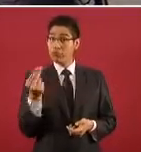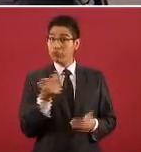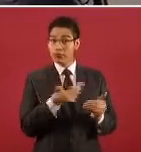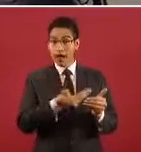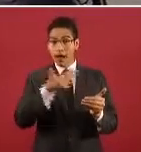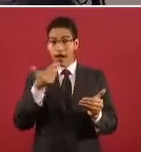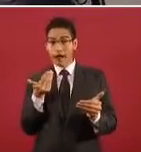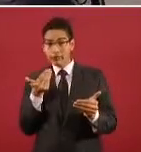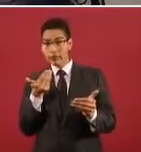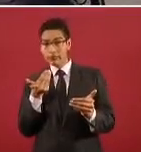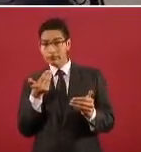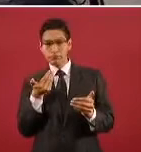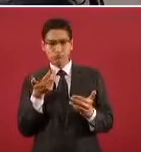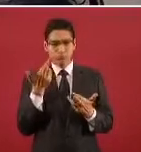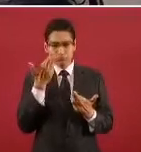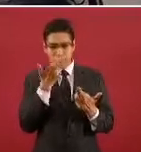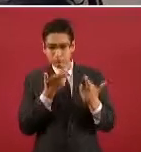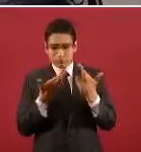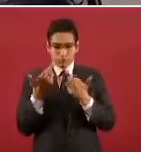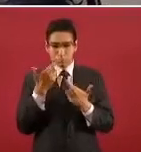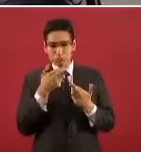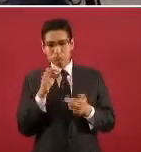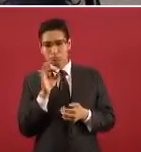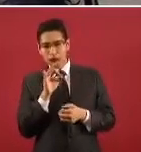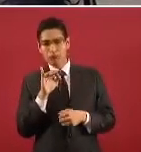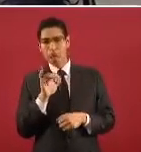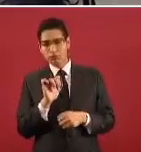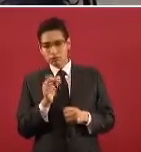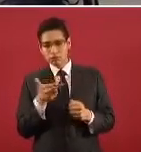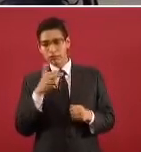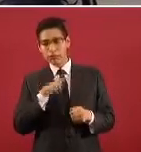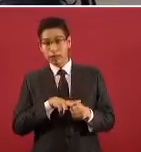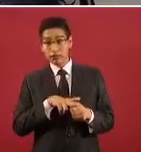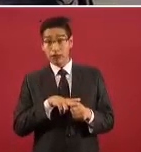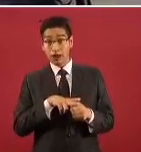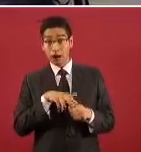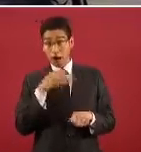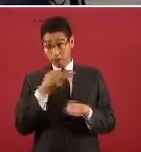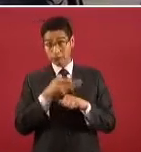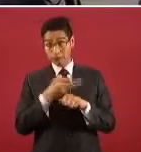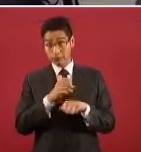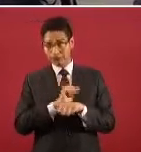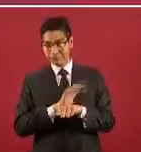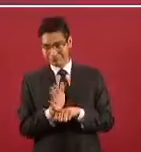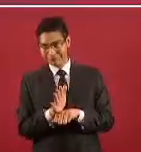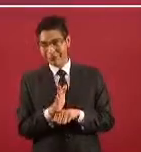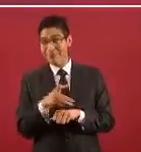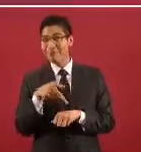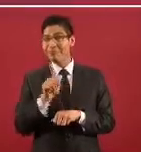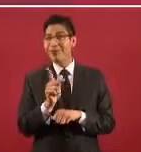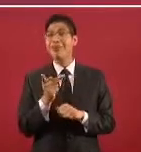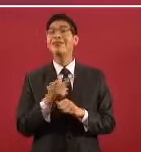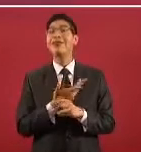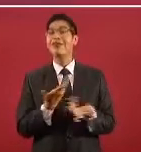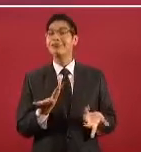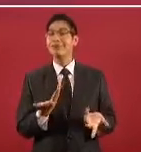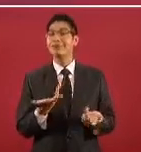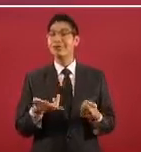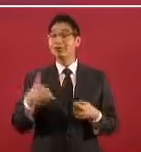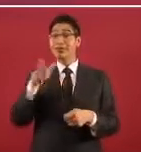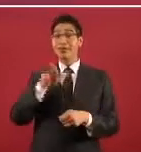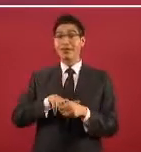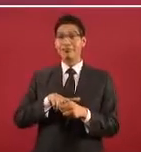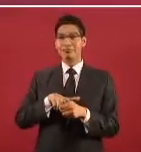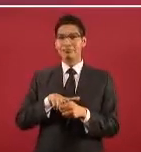prioridad, no por el coronavirus, sino en general, es terminar los inconclusos, porque